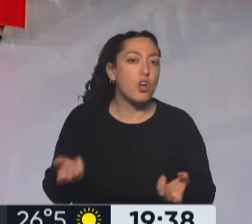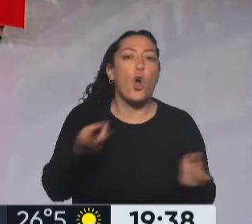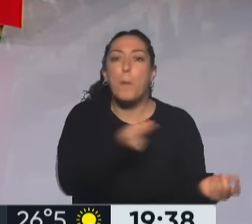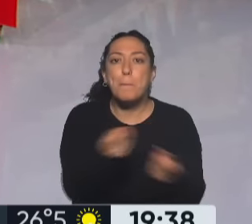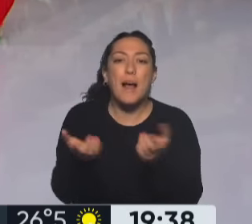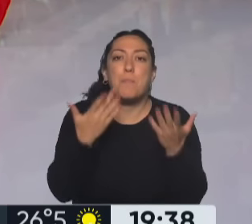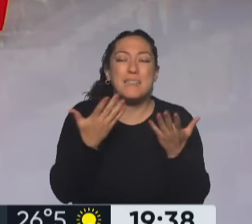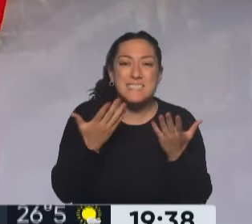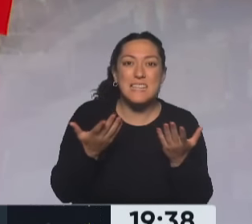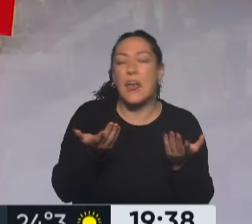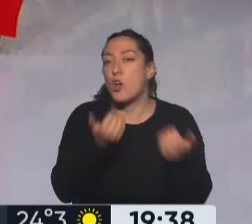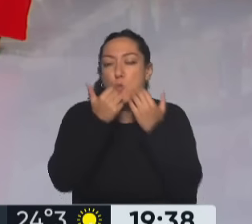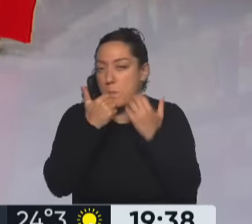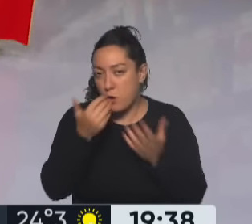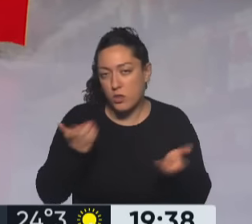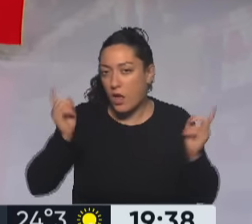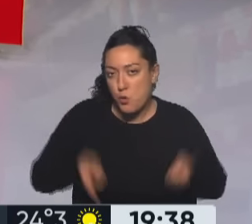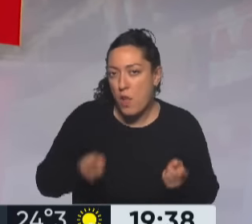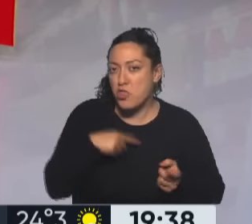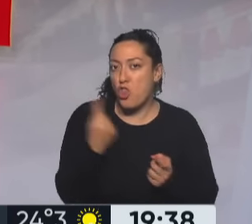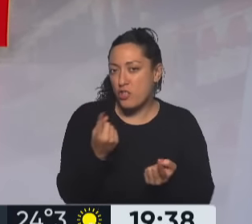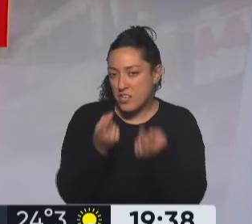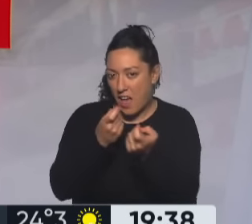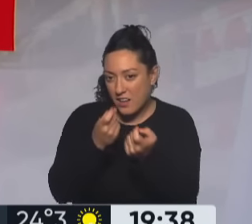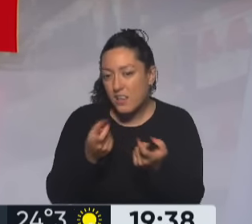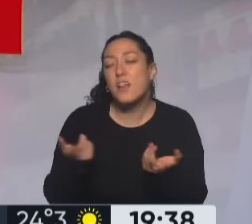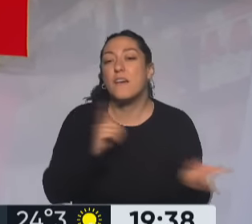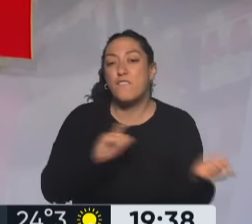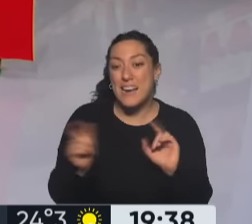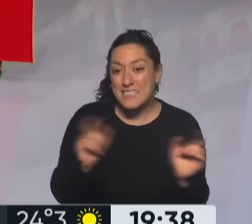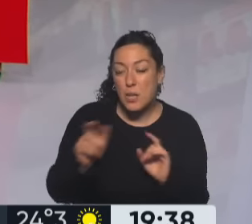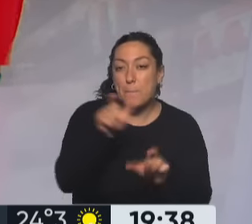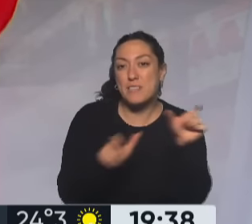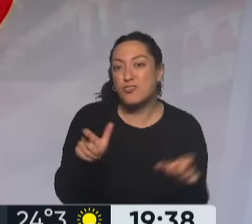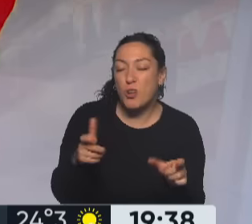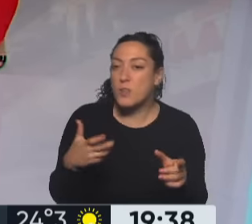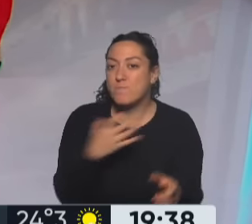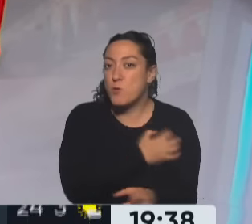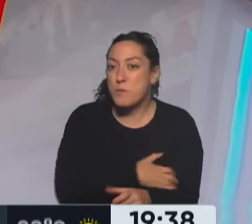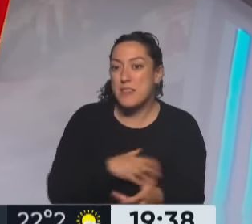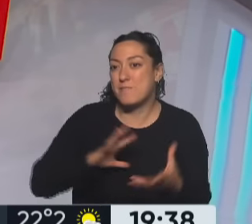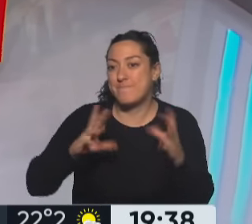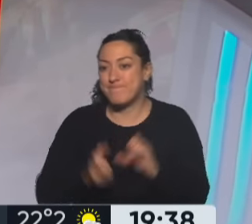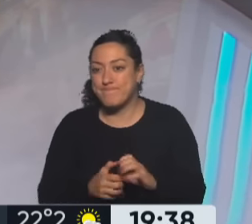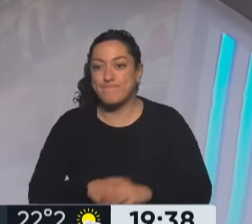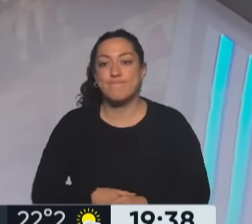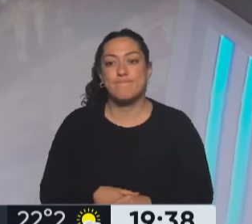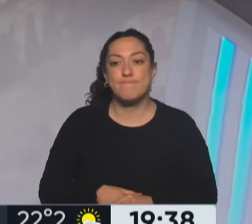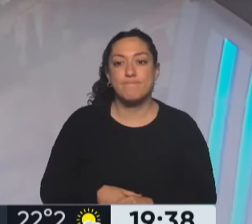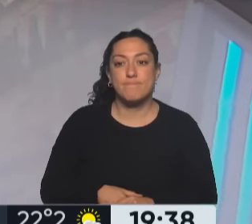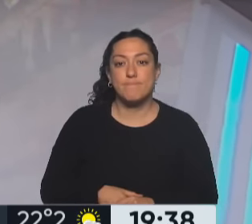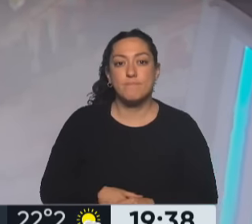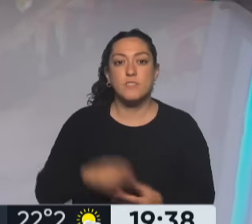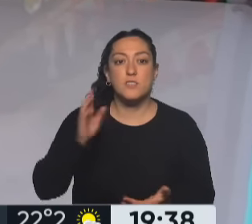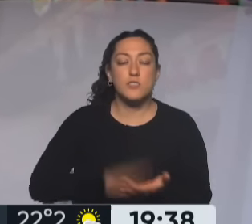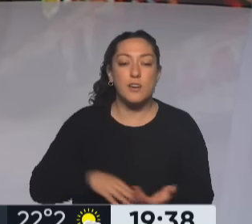compra, y la variación afecta fundamentalmente a los de menor capacidad contributiva. En cuanto al